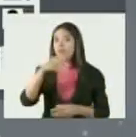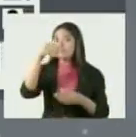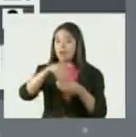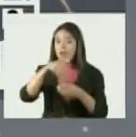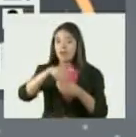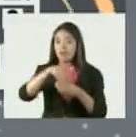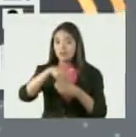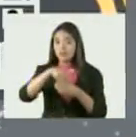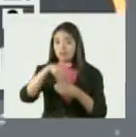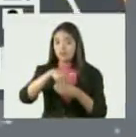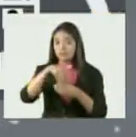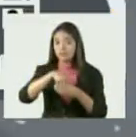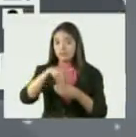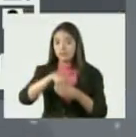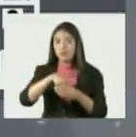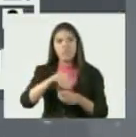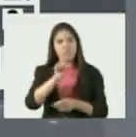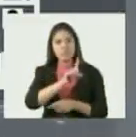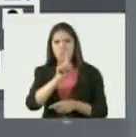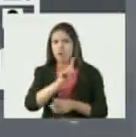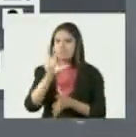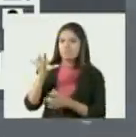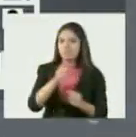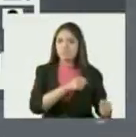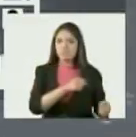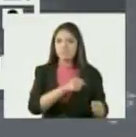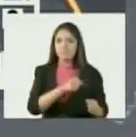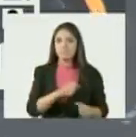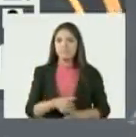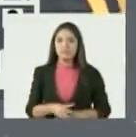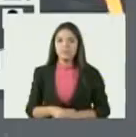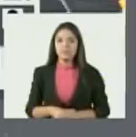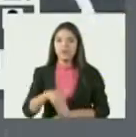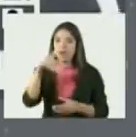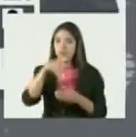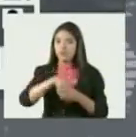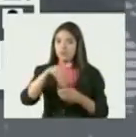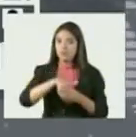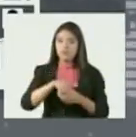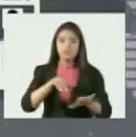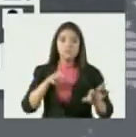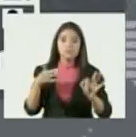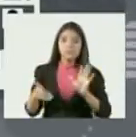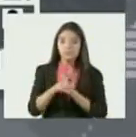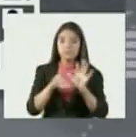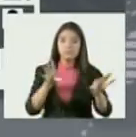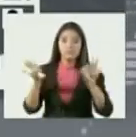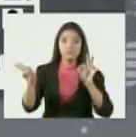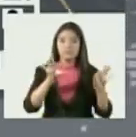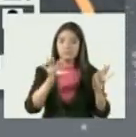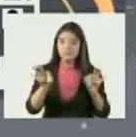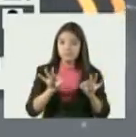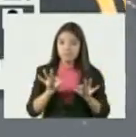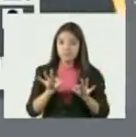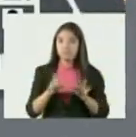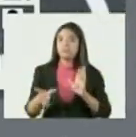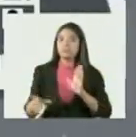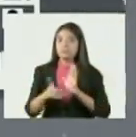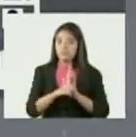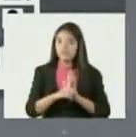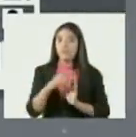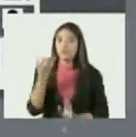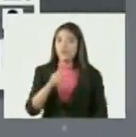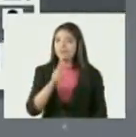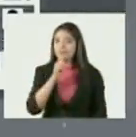voto. No se dejen quitar el derecho al voto, el derecho a elegir, el derecho a decidir. Ese derecho lo tiene el